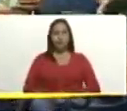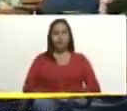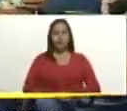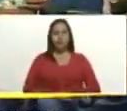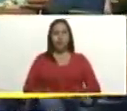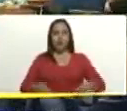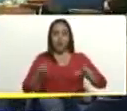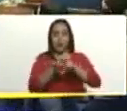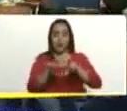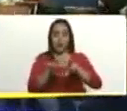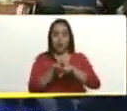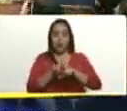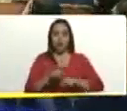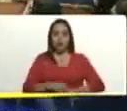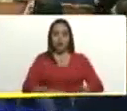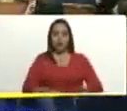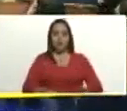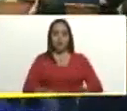Igualmente,